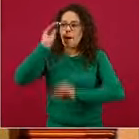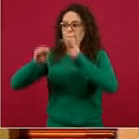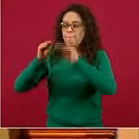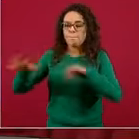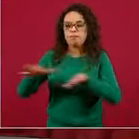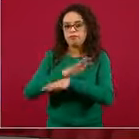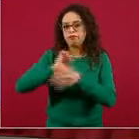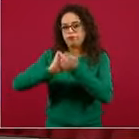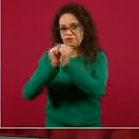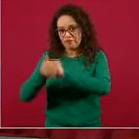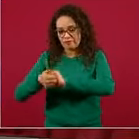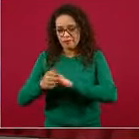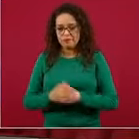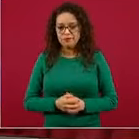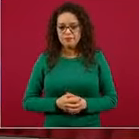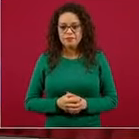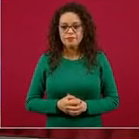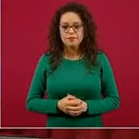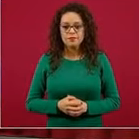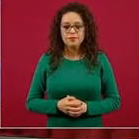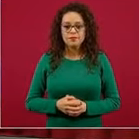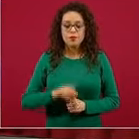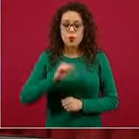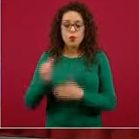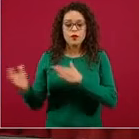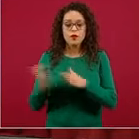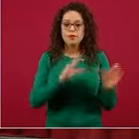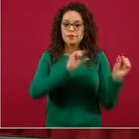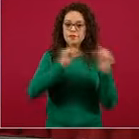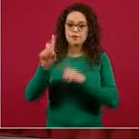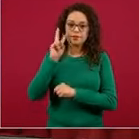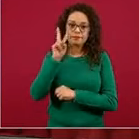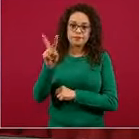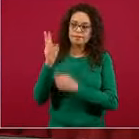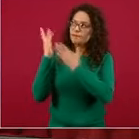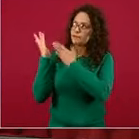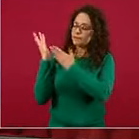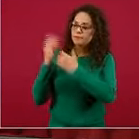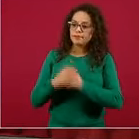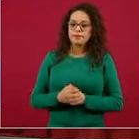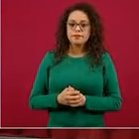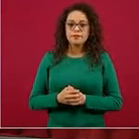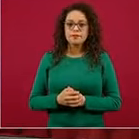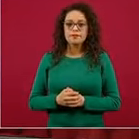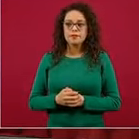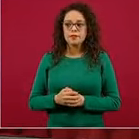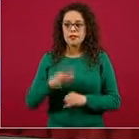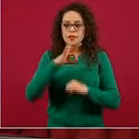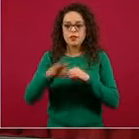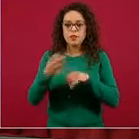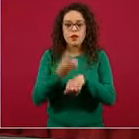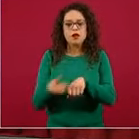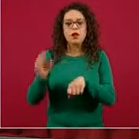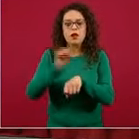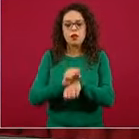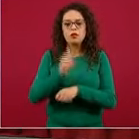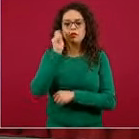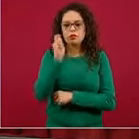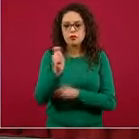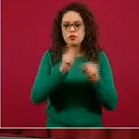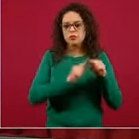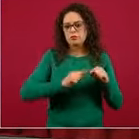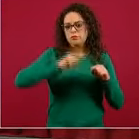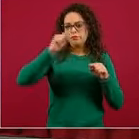una siguiente diapositiva. Comentábamos al principio que hemos estado observando en las últimas semanas cómo nuestra curva de